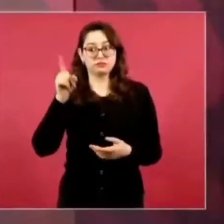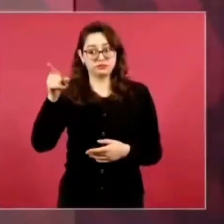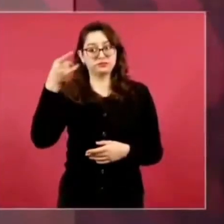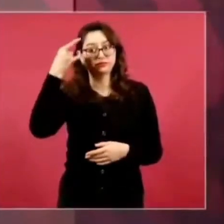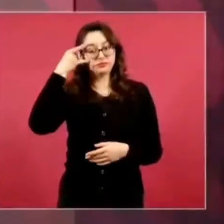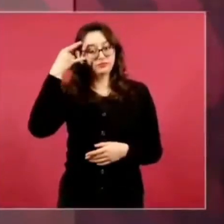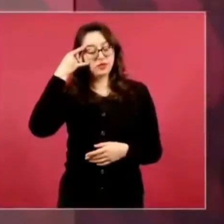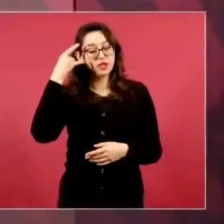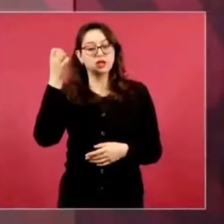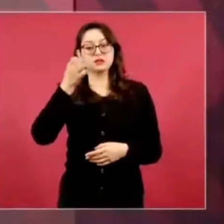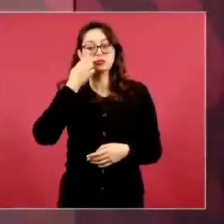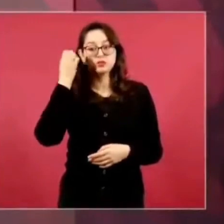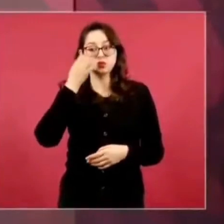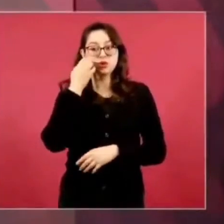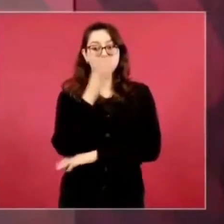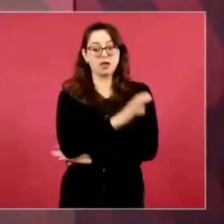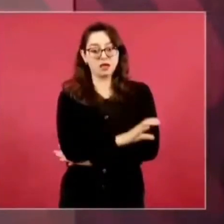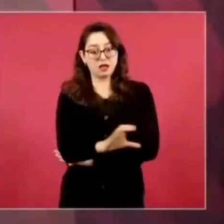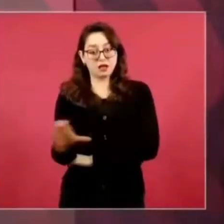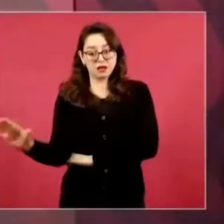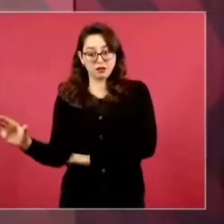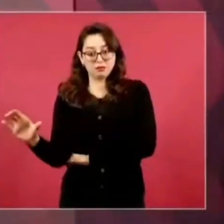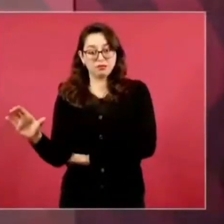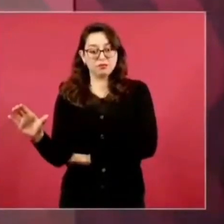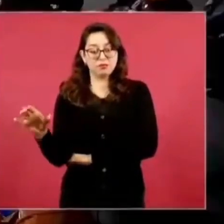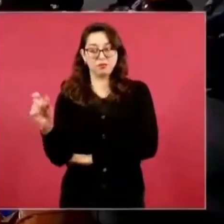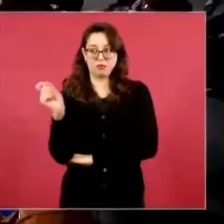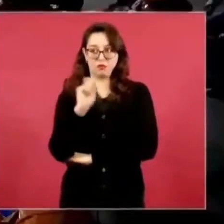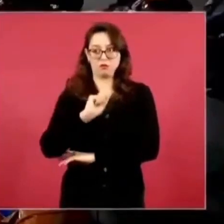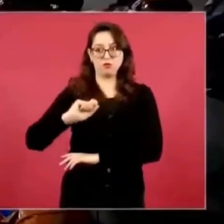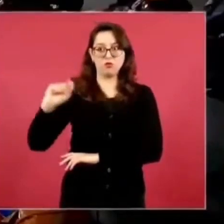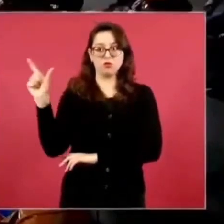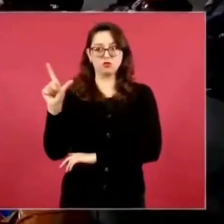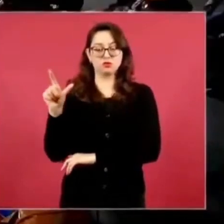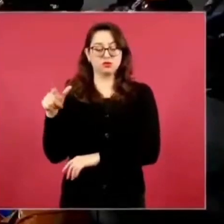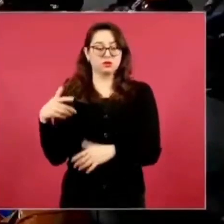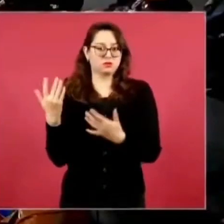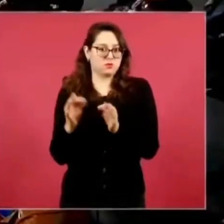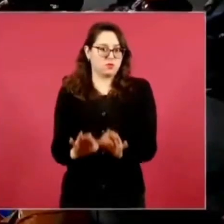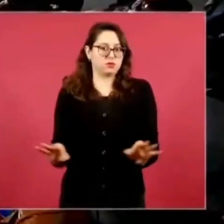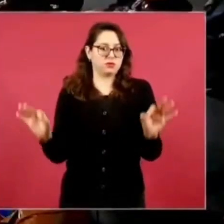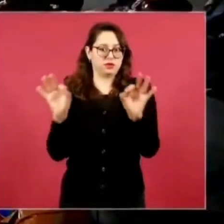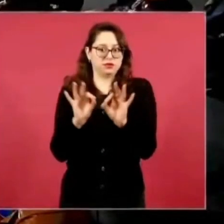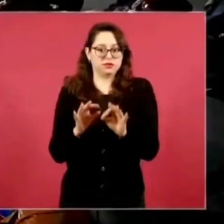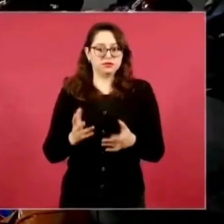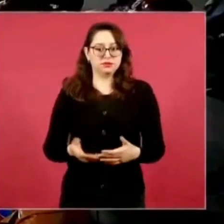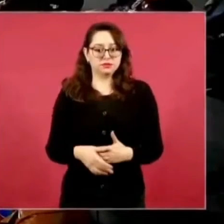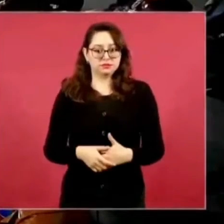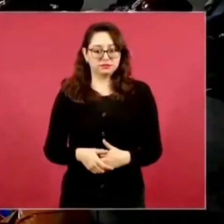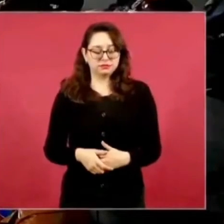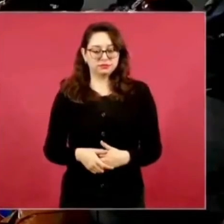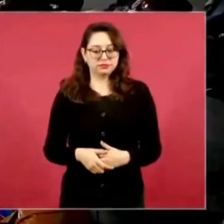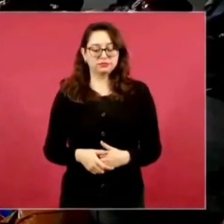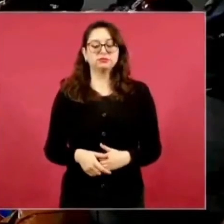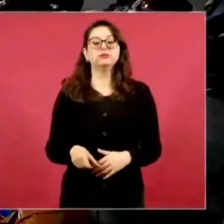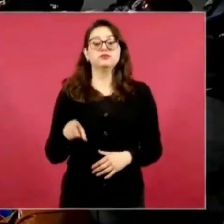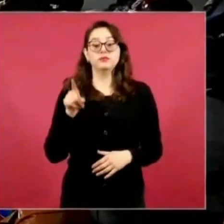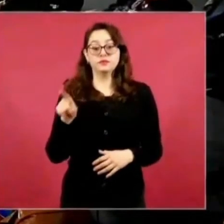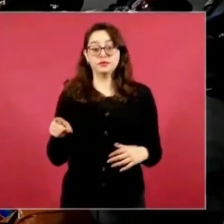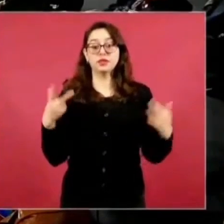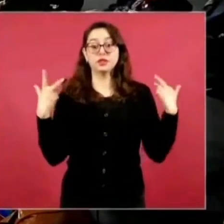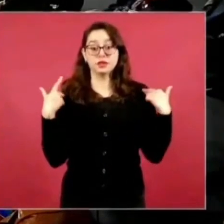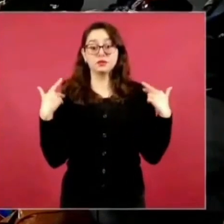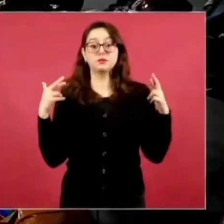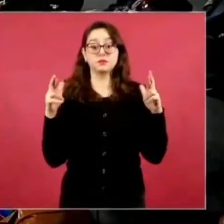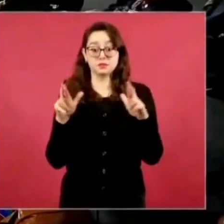Selchacán, como la del Meche, como todas esas escuelas, muy famosas, importantes. Pero este maestro,